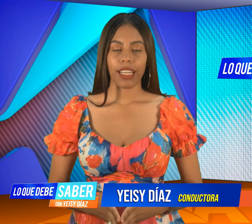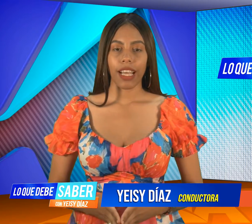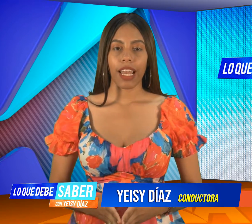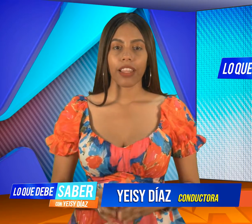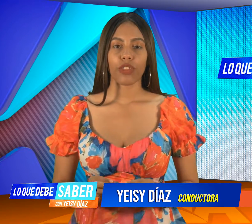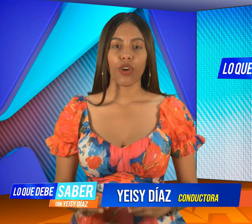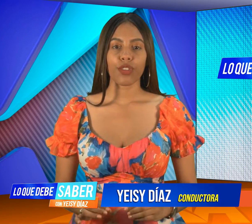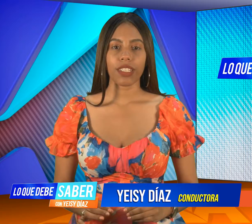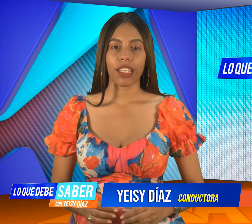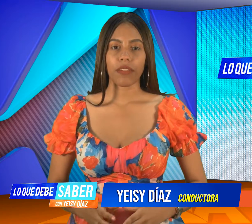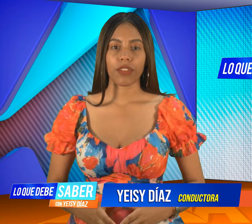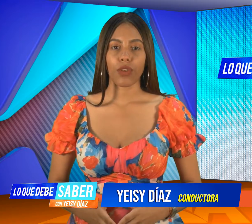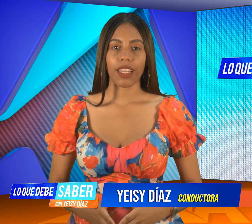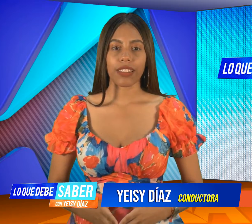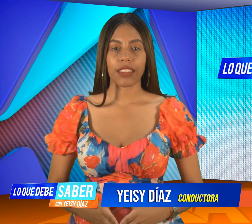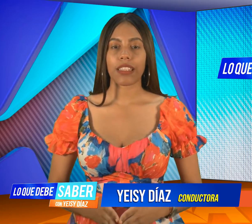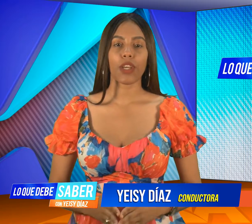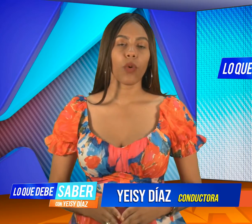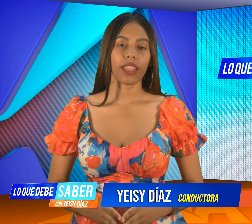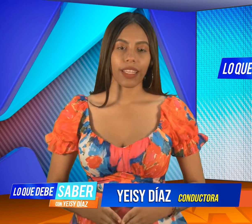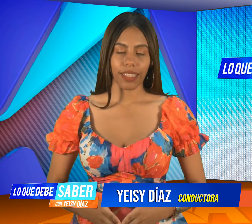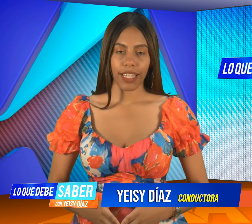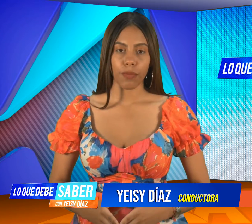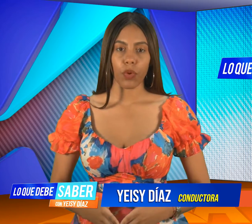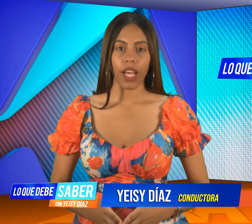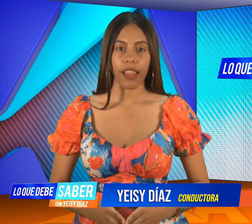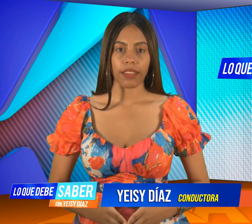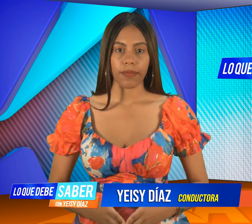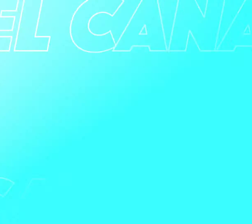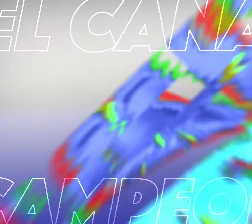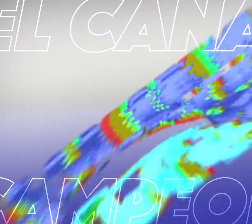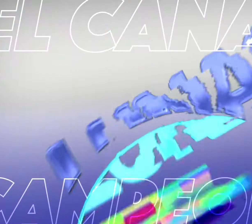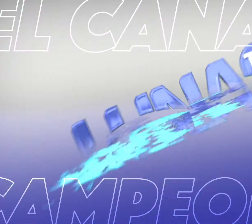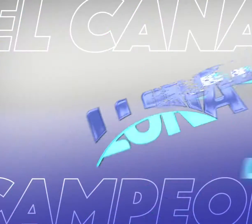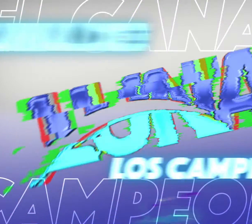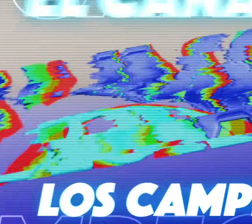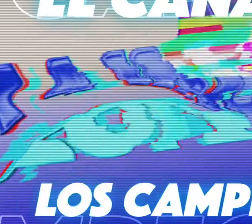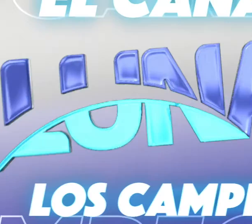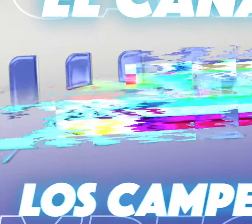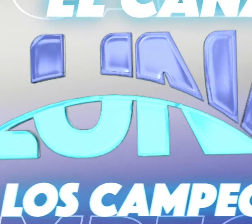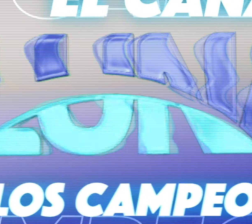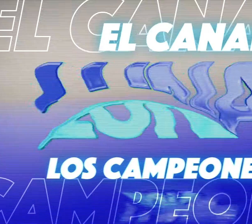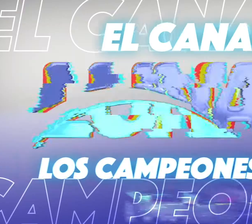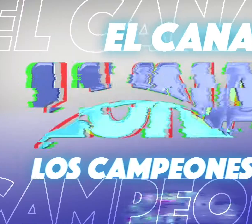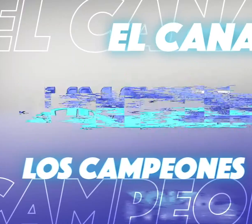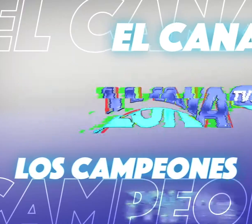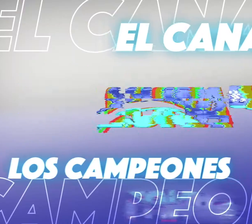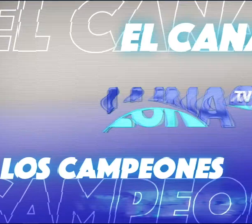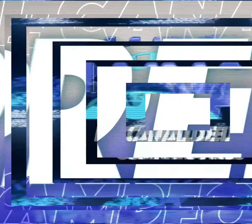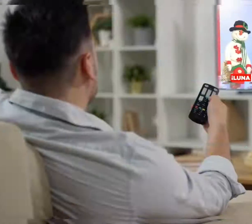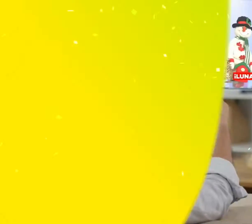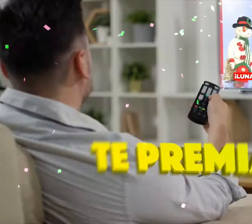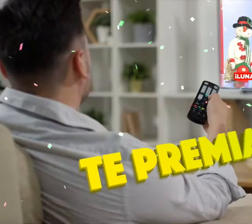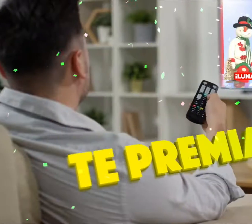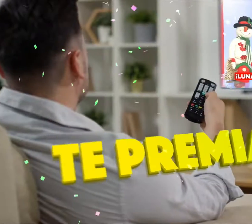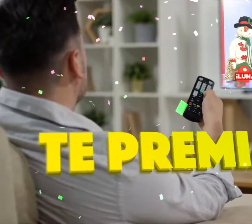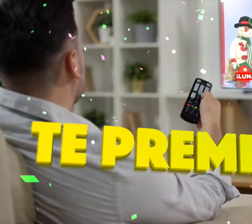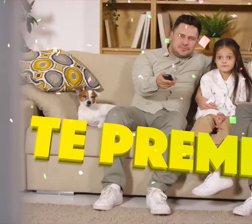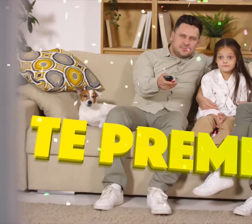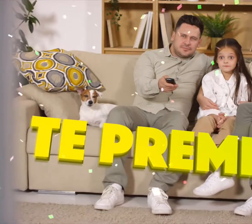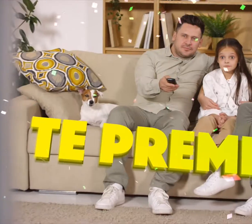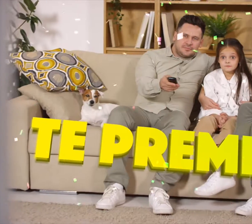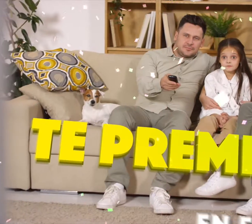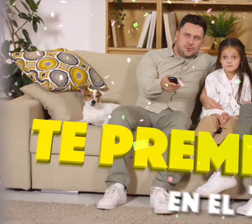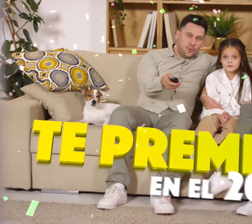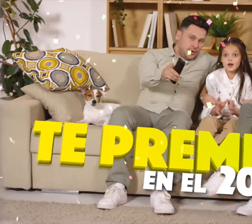Luna te regala 12 televisores 53 pulgadas. El canal de los campeones te premia